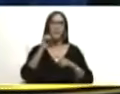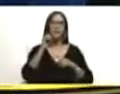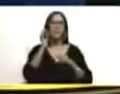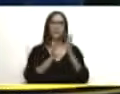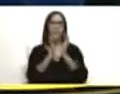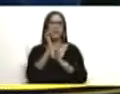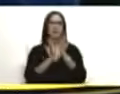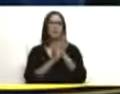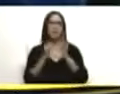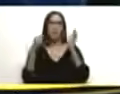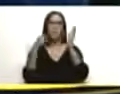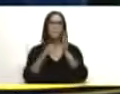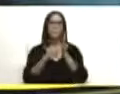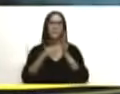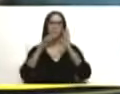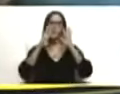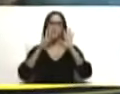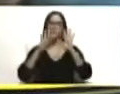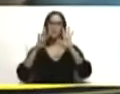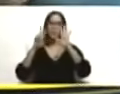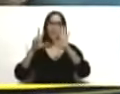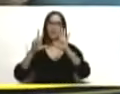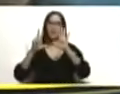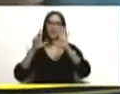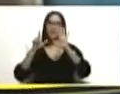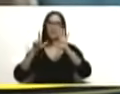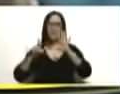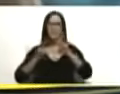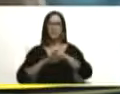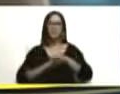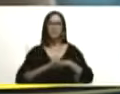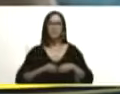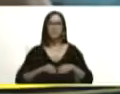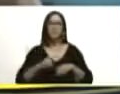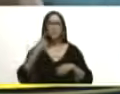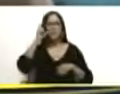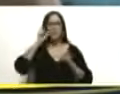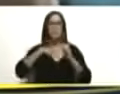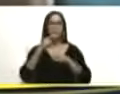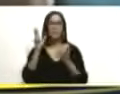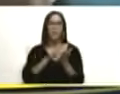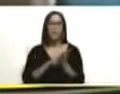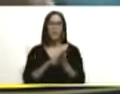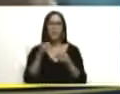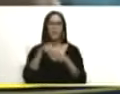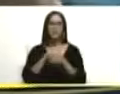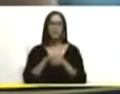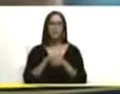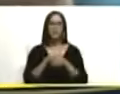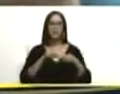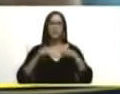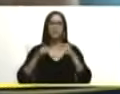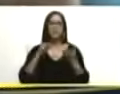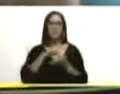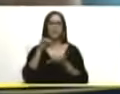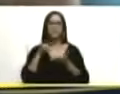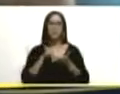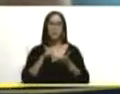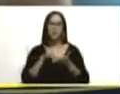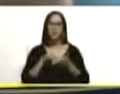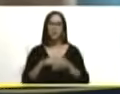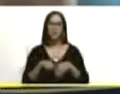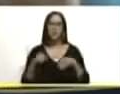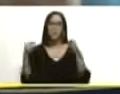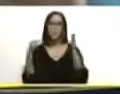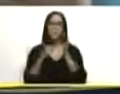de abril de 1997, un día después de que aprobamos ir a las elecciones. Y esta fue la dirección nacional que surgió